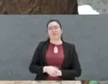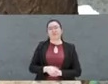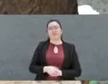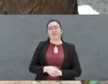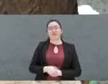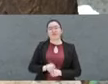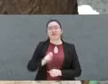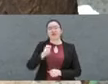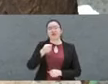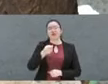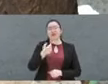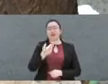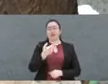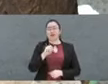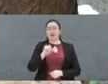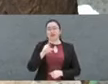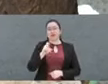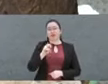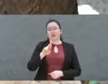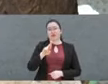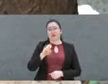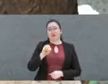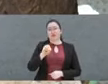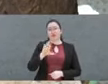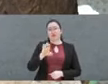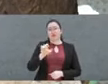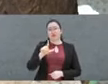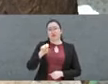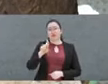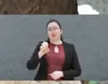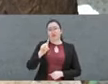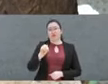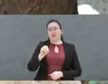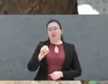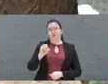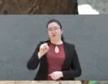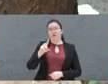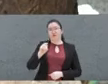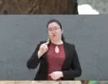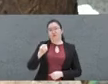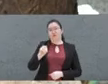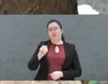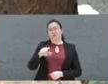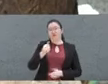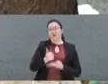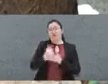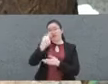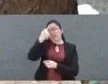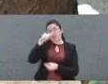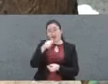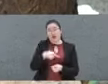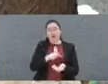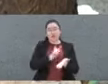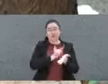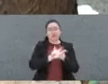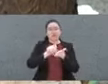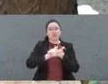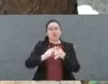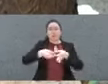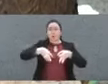es hidrocloruro de sodio, que nos permite dejar libre de patógenos para tener todas